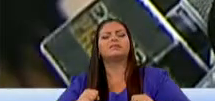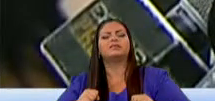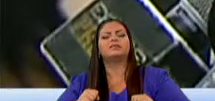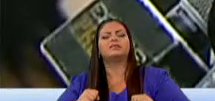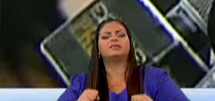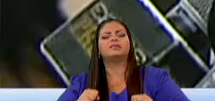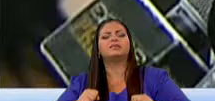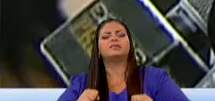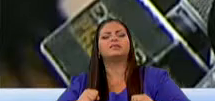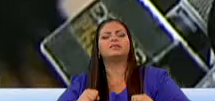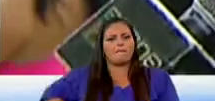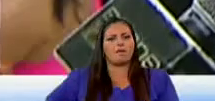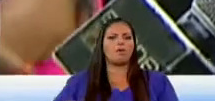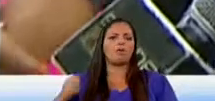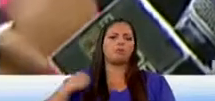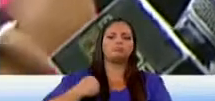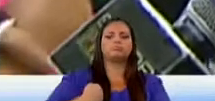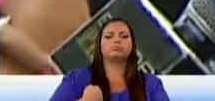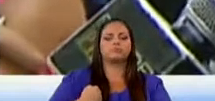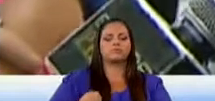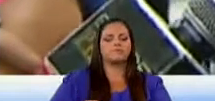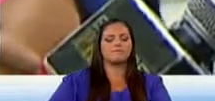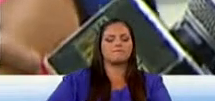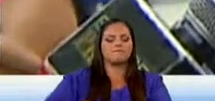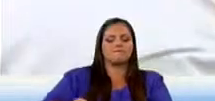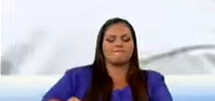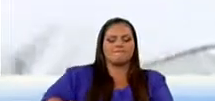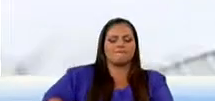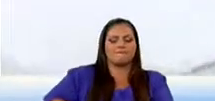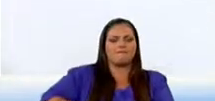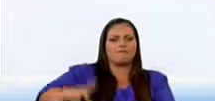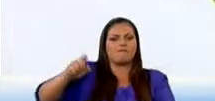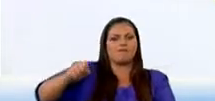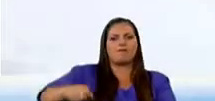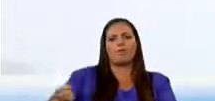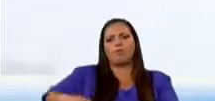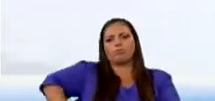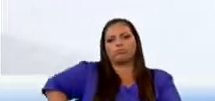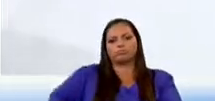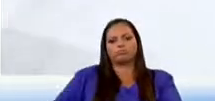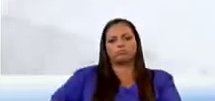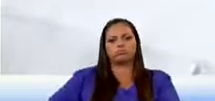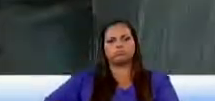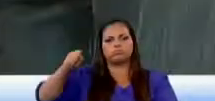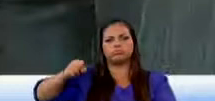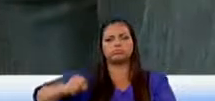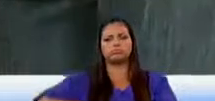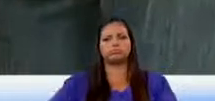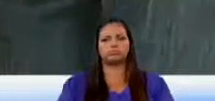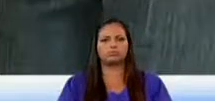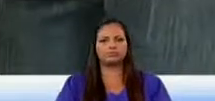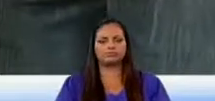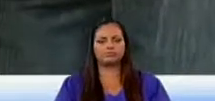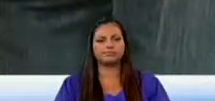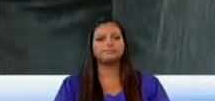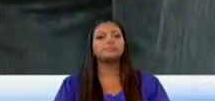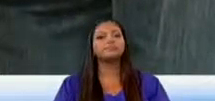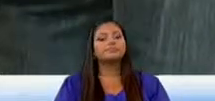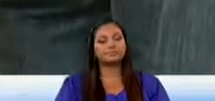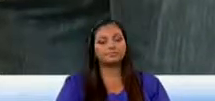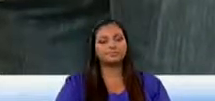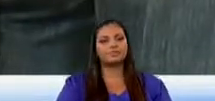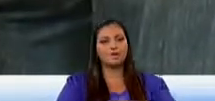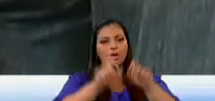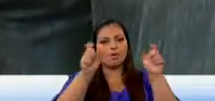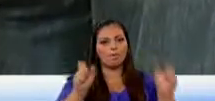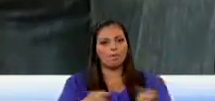que él tiene tanto en sus carteras, en sus bolsos o en sus bolsillos. Por su parte, este funcionario del consorcio Metrovía indicó que ya